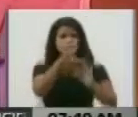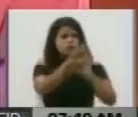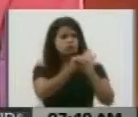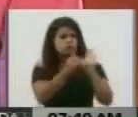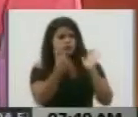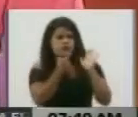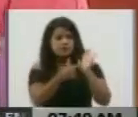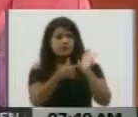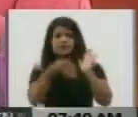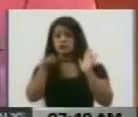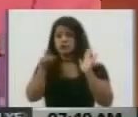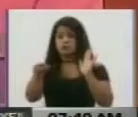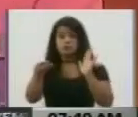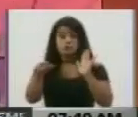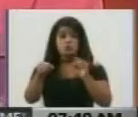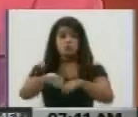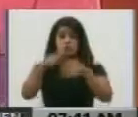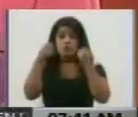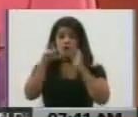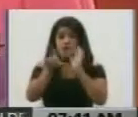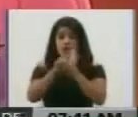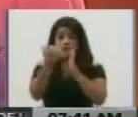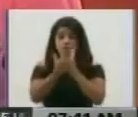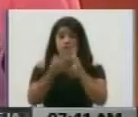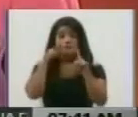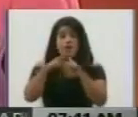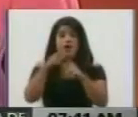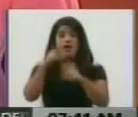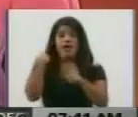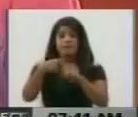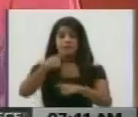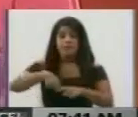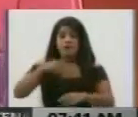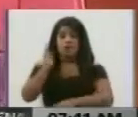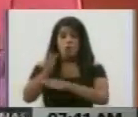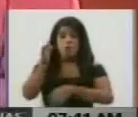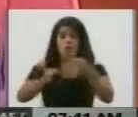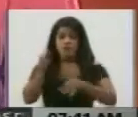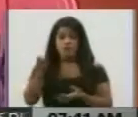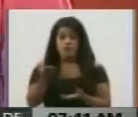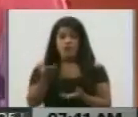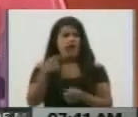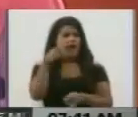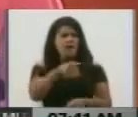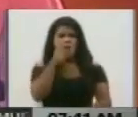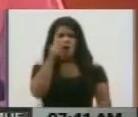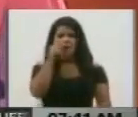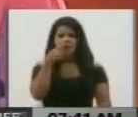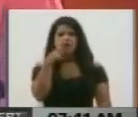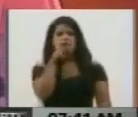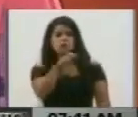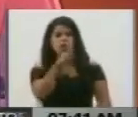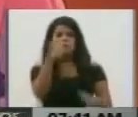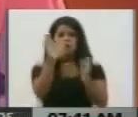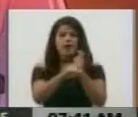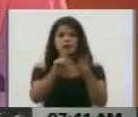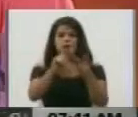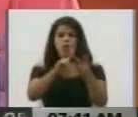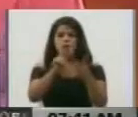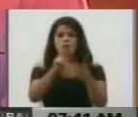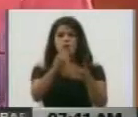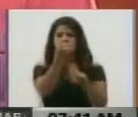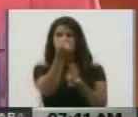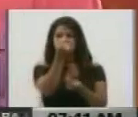un presidente pueda ser sometido a juicio político. Allá no hay nada de eso. No se le acusa de haberse robado un bolívar o un real, que es